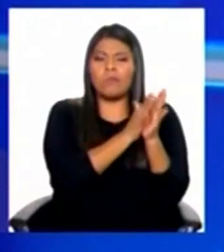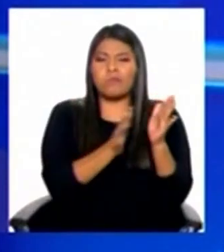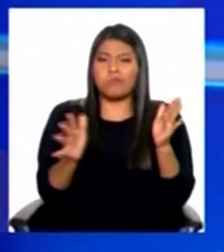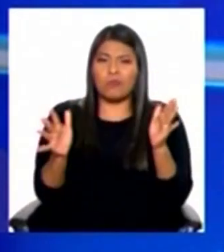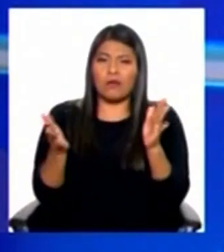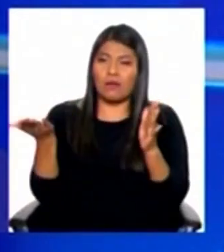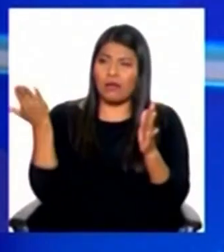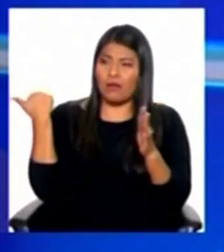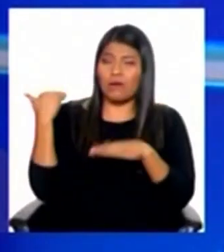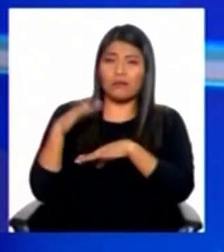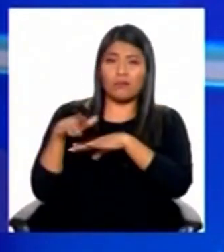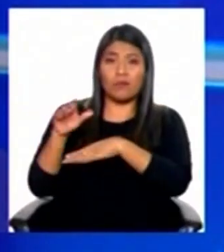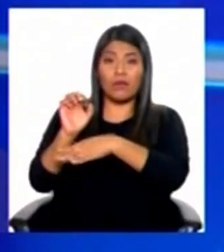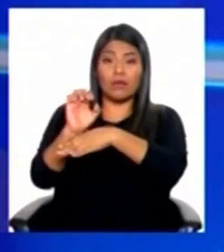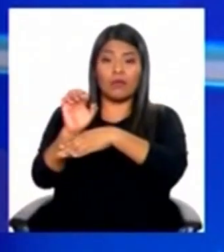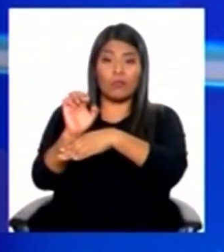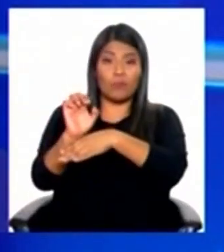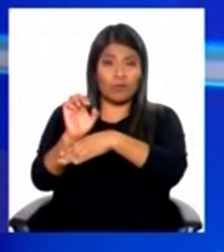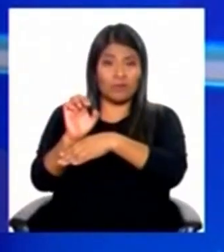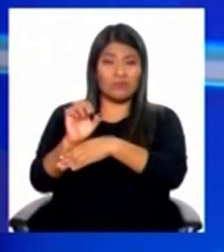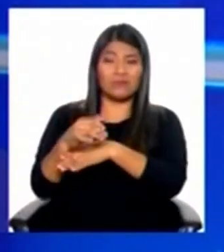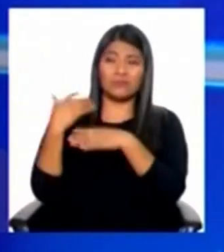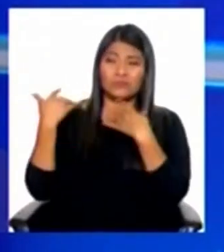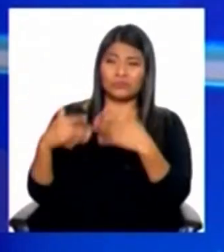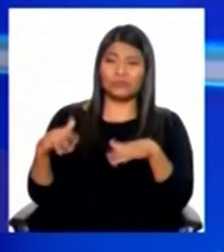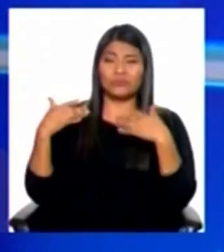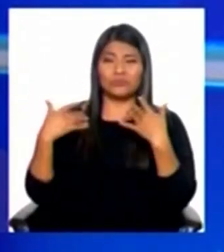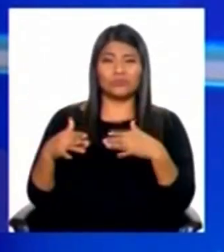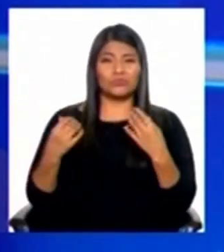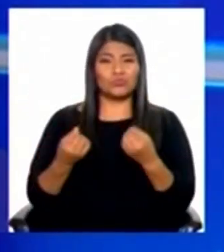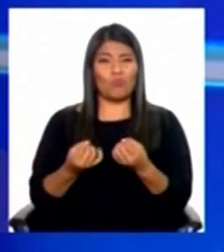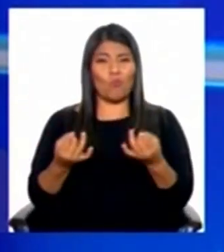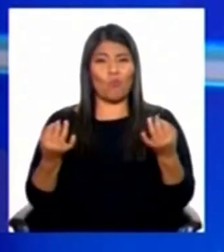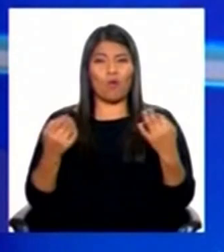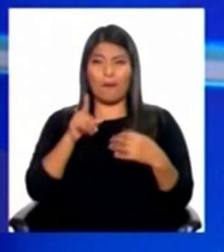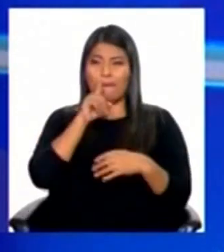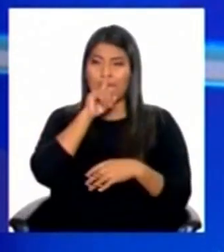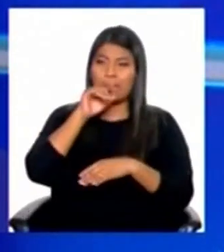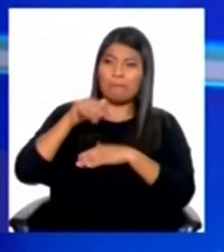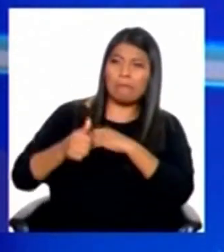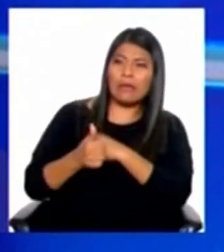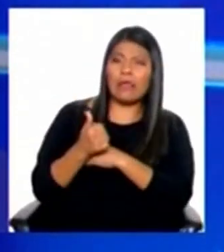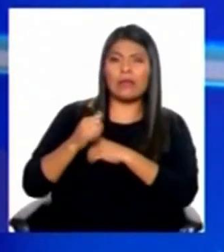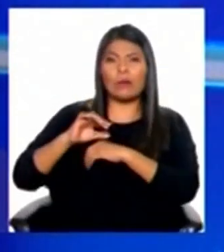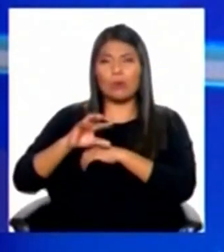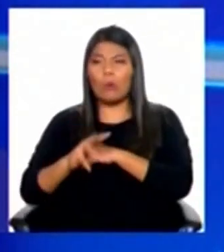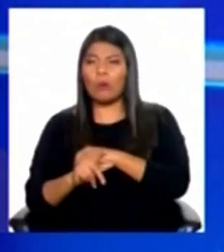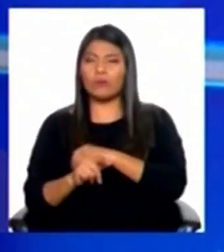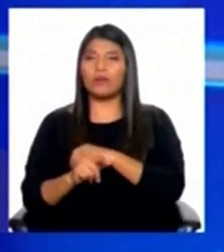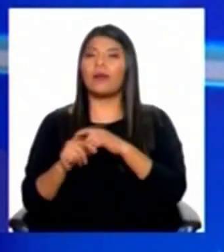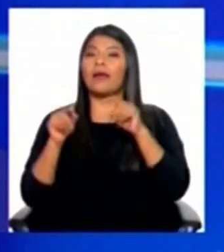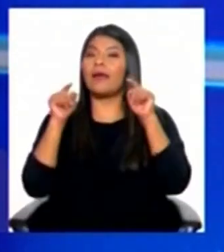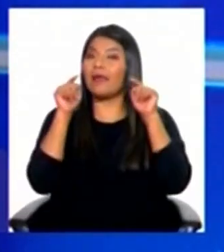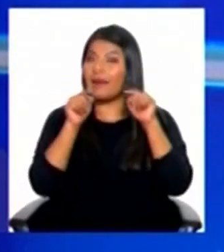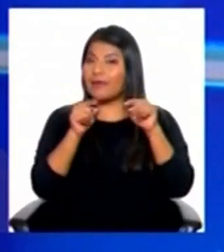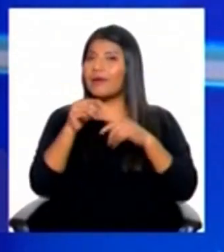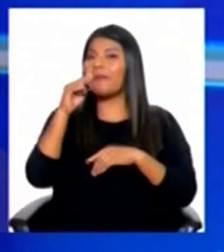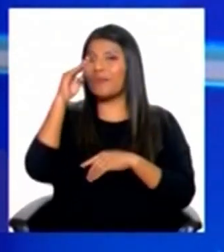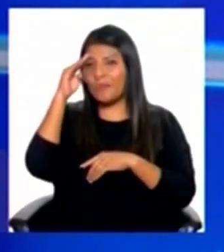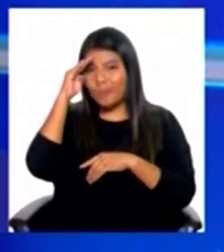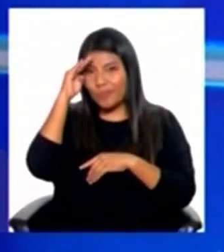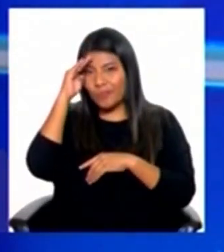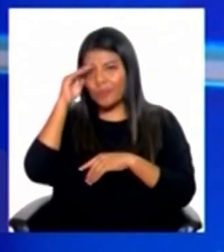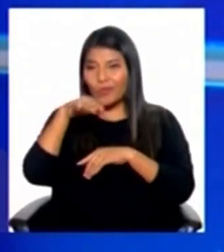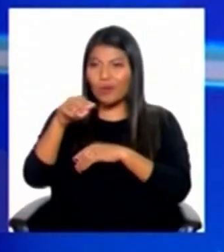ejemplo, lo que está pasando en Ecuador, ¿no?, donde está desembalsándose precisamente la criminalidad. Y es ahí donde tiene que actuar más bien la policía